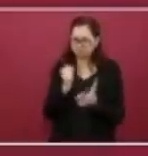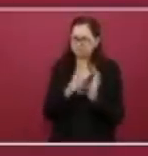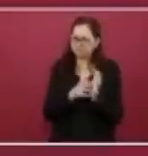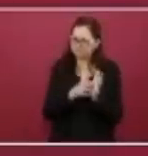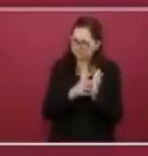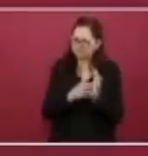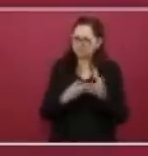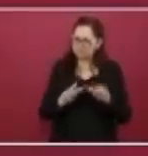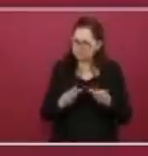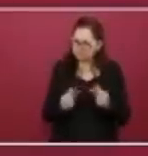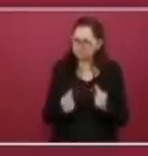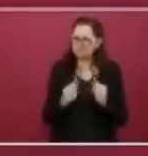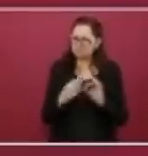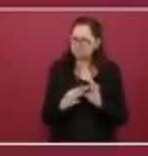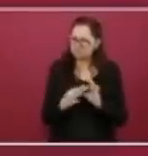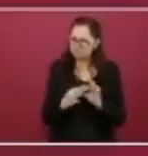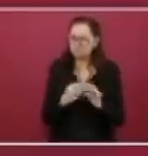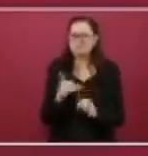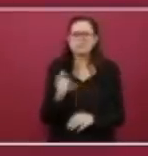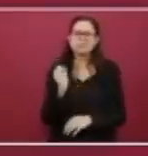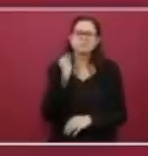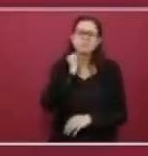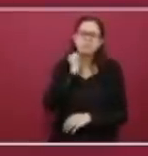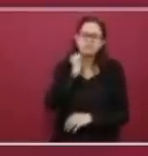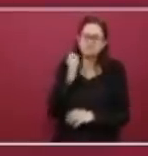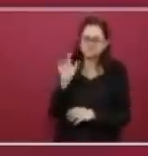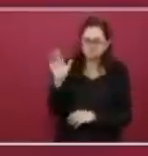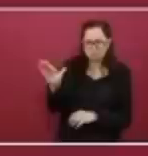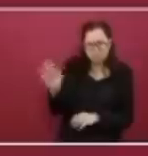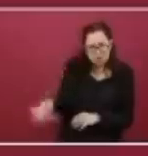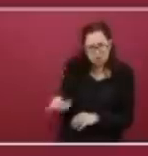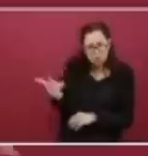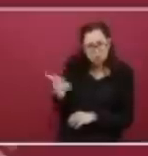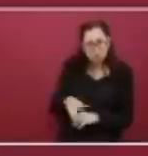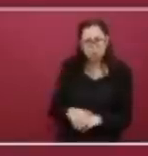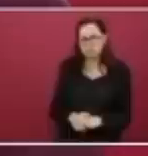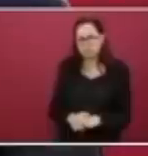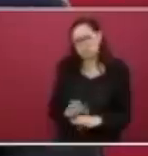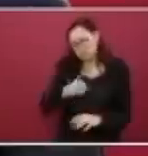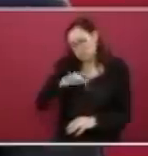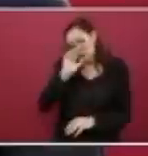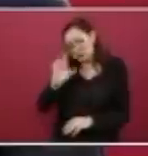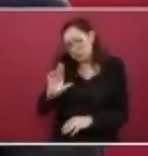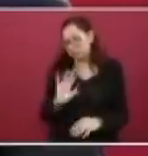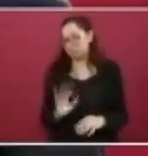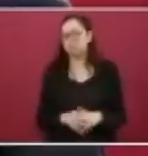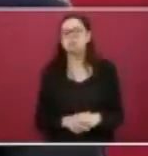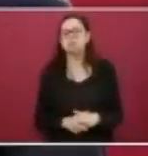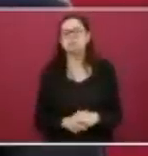tal vez le digo a los senadores porque yo en esto